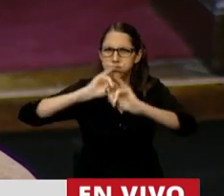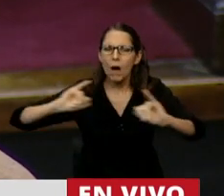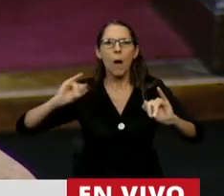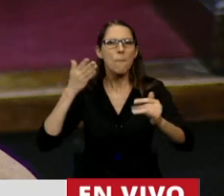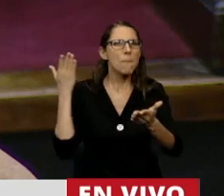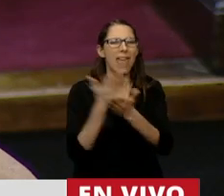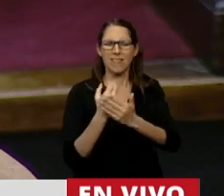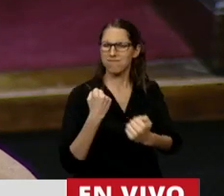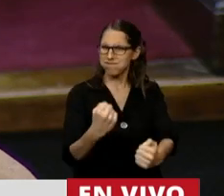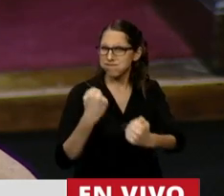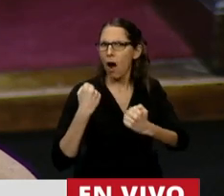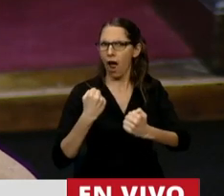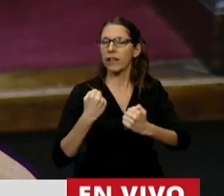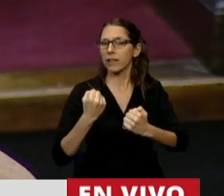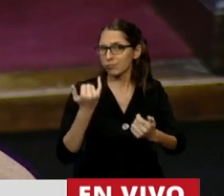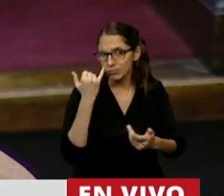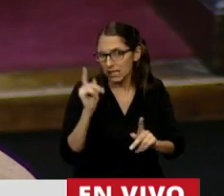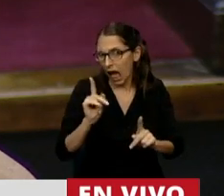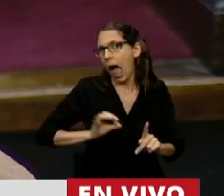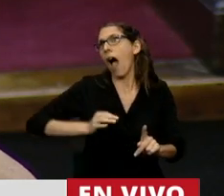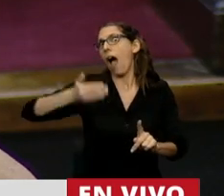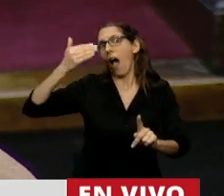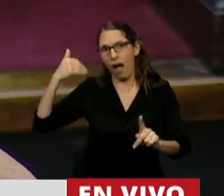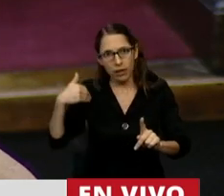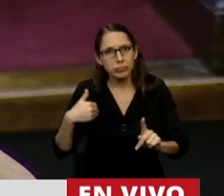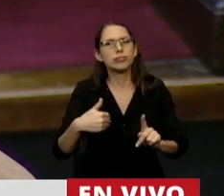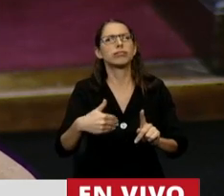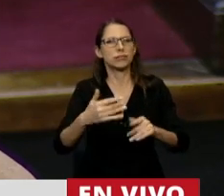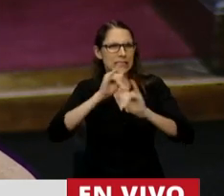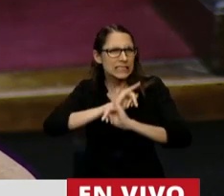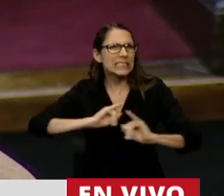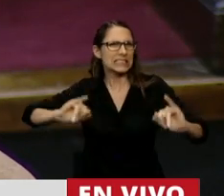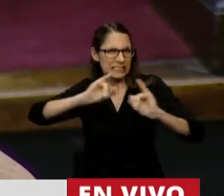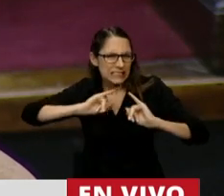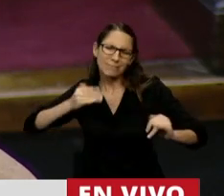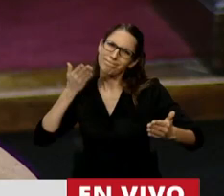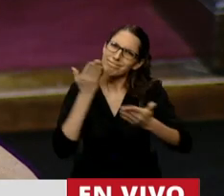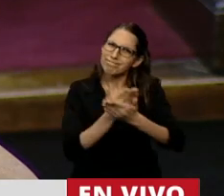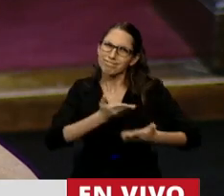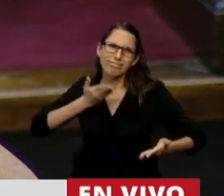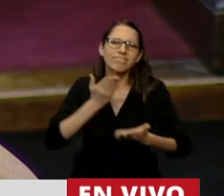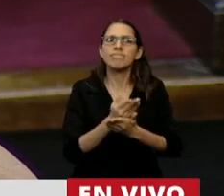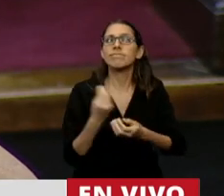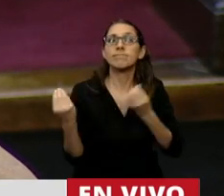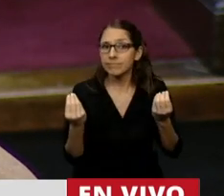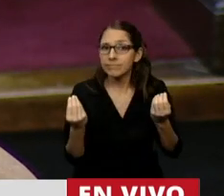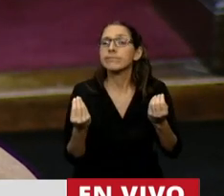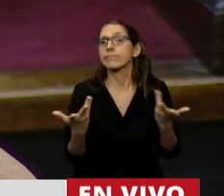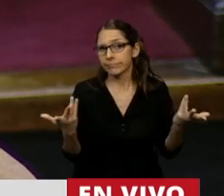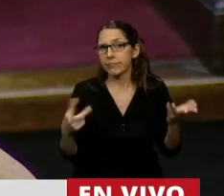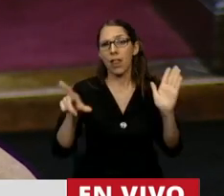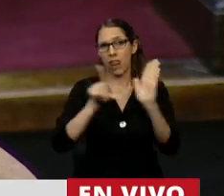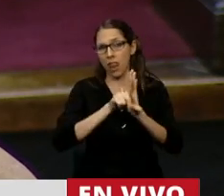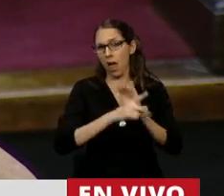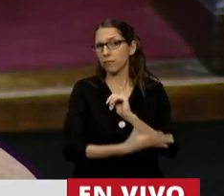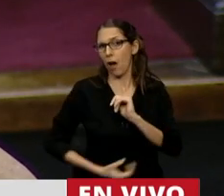pedido que desde hace años viene levantando la voz para ser oído: la legalización de la